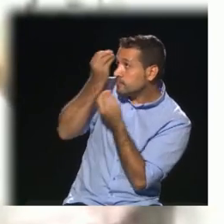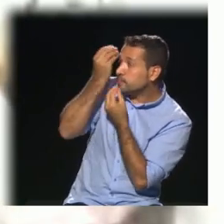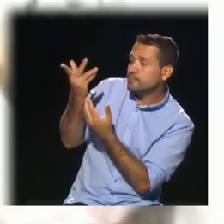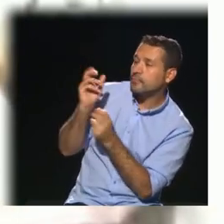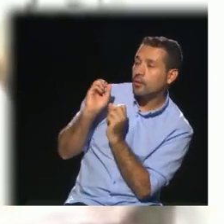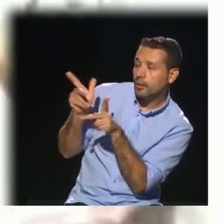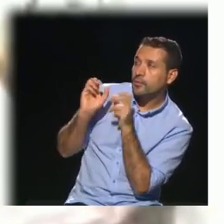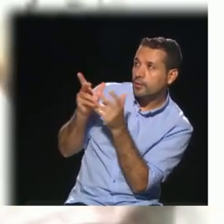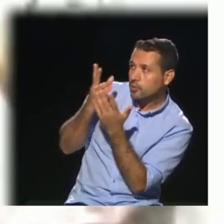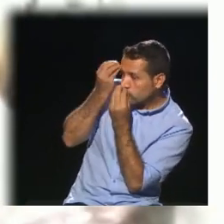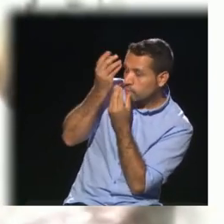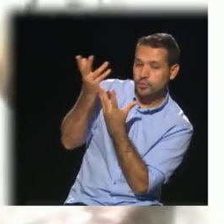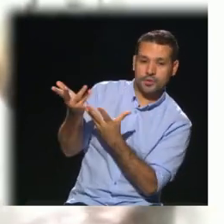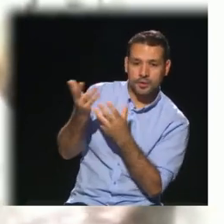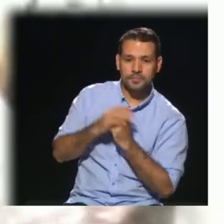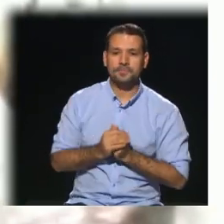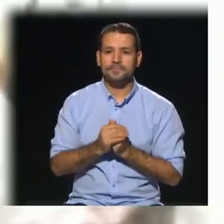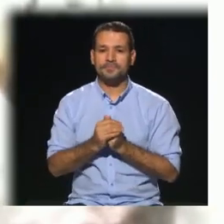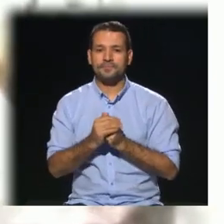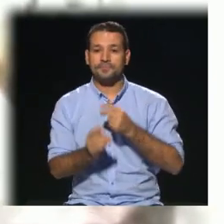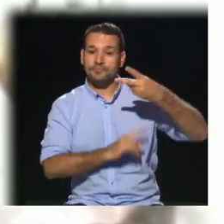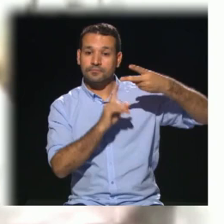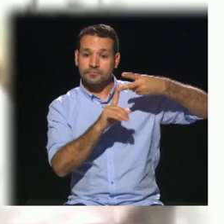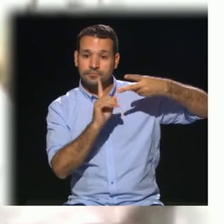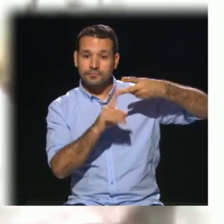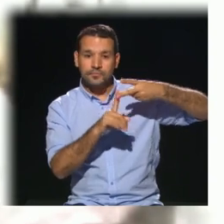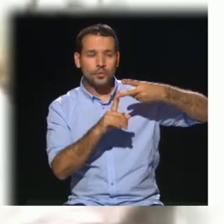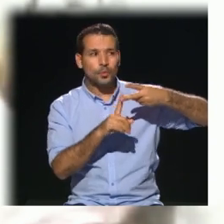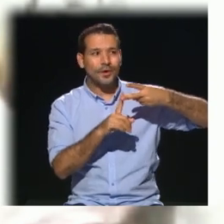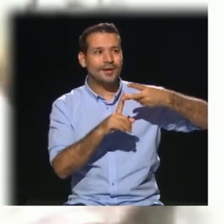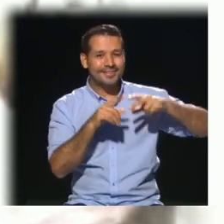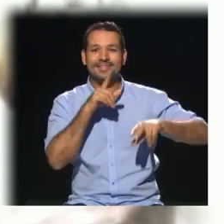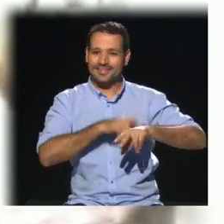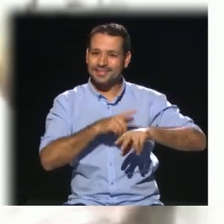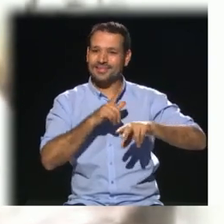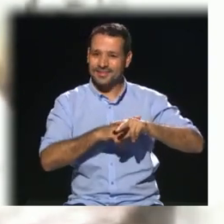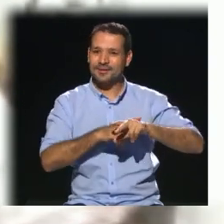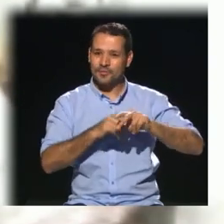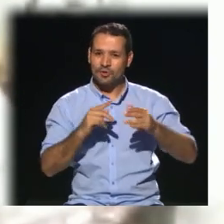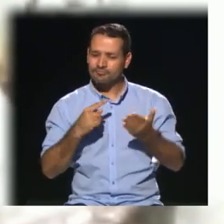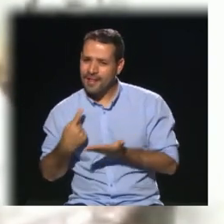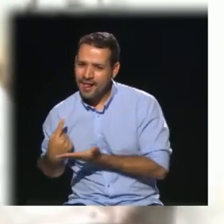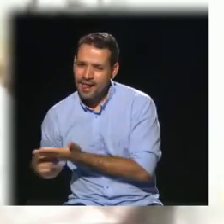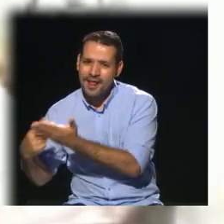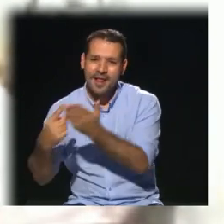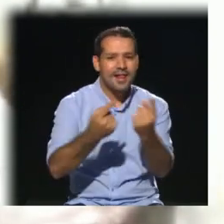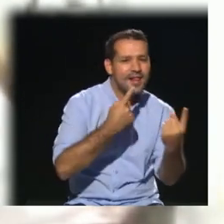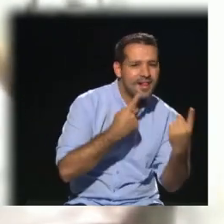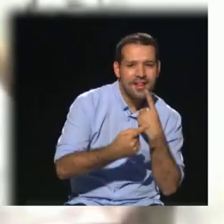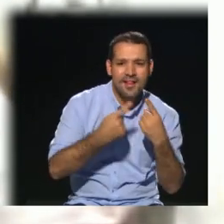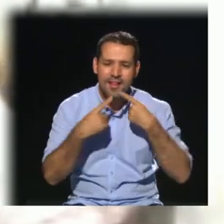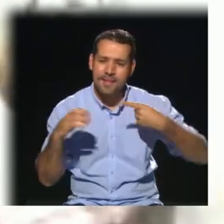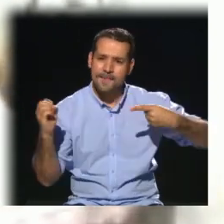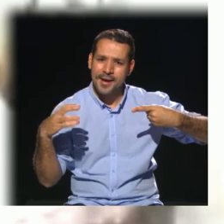manifestado. Siguiendo con esta misma línea, abrir espacios de diálogo, confrontación y de debate.